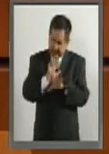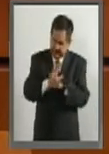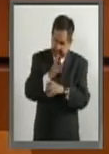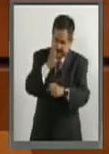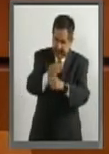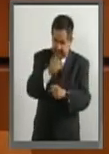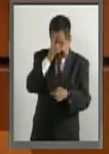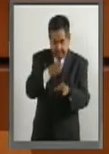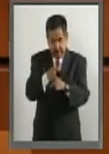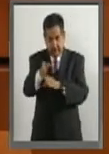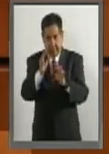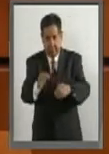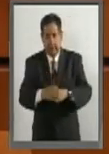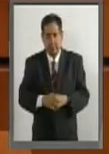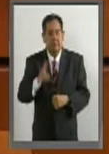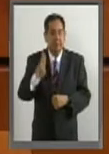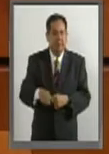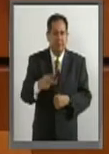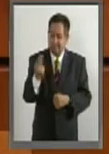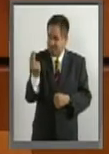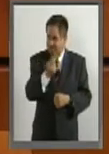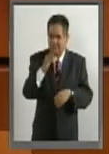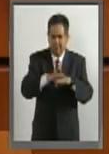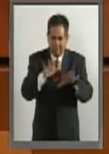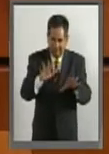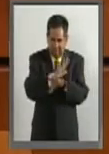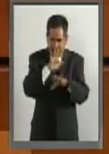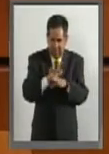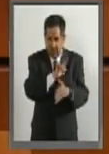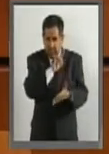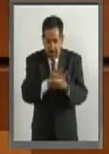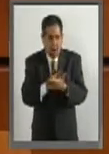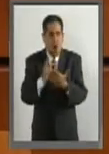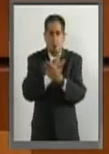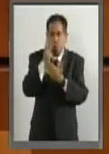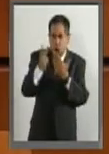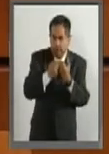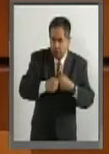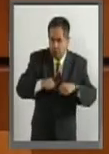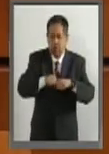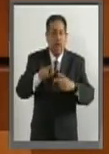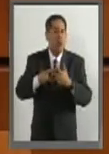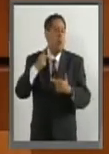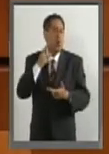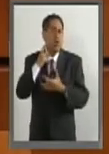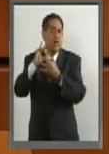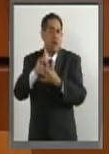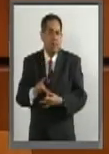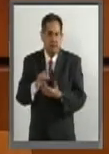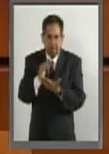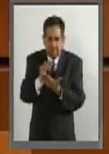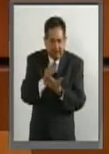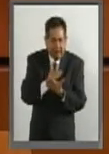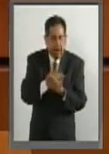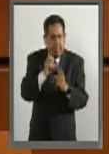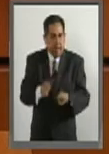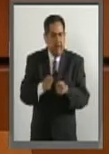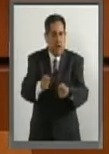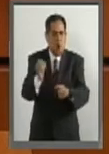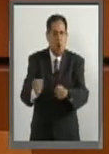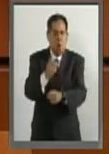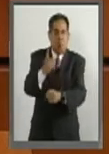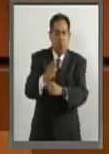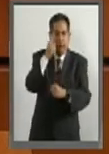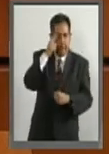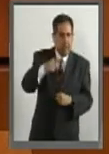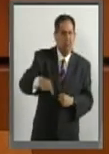país. Necesitamos más reformas, programas sociales y políticas públicas que garanticen oportunidades